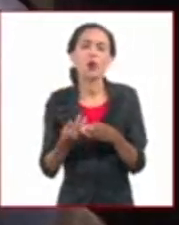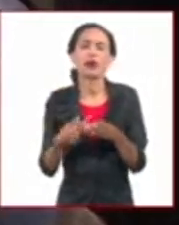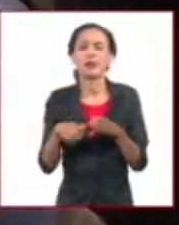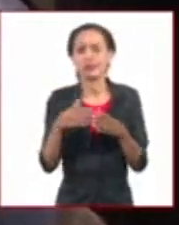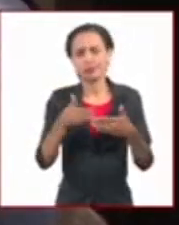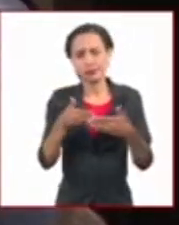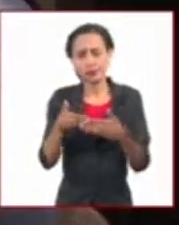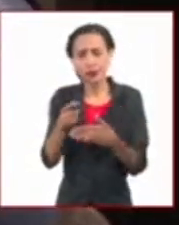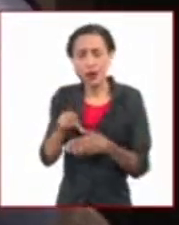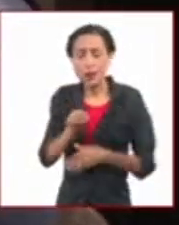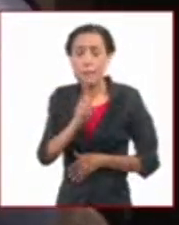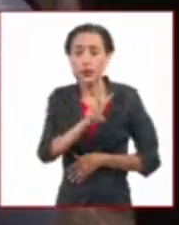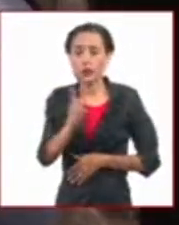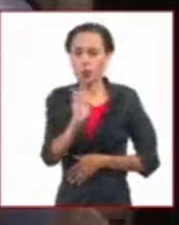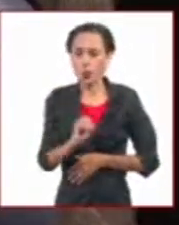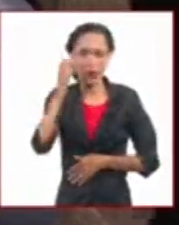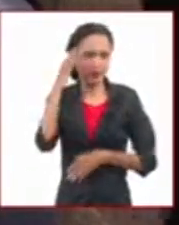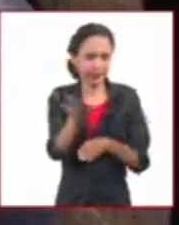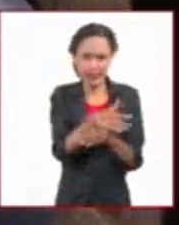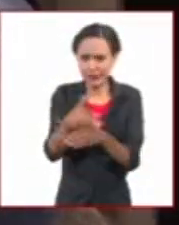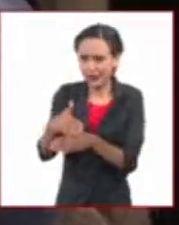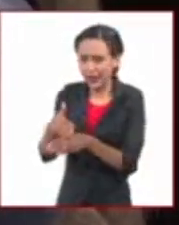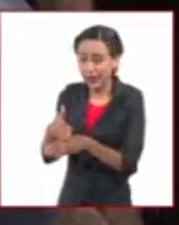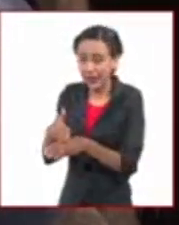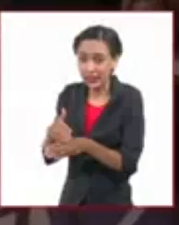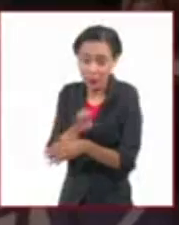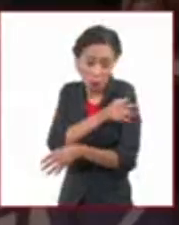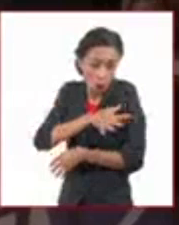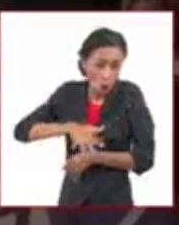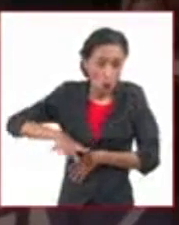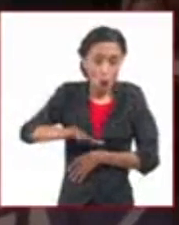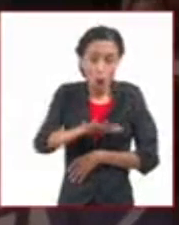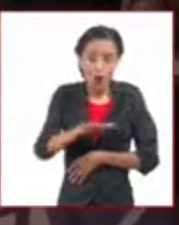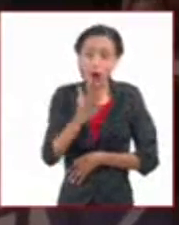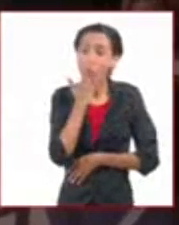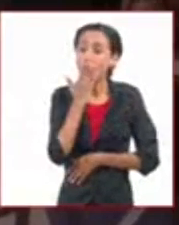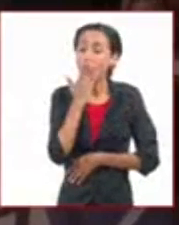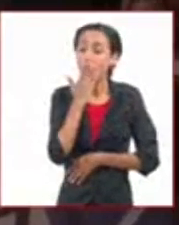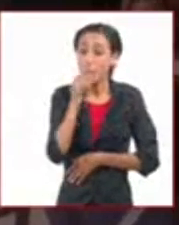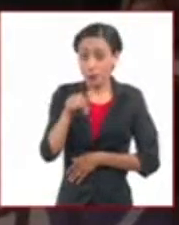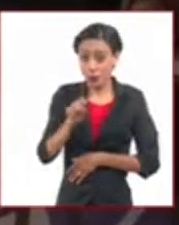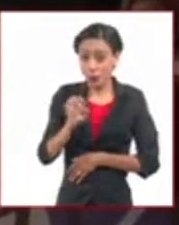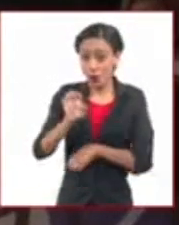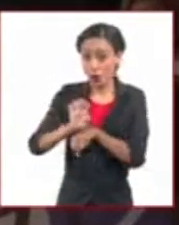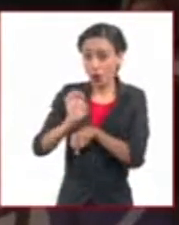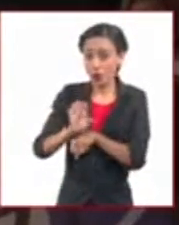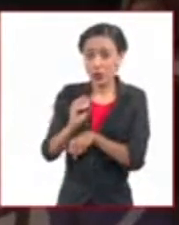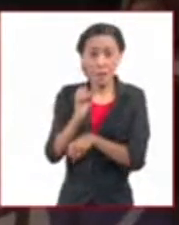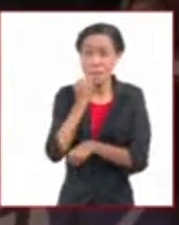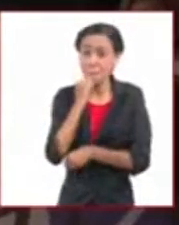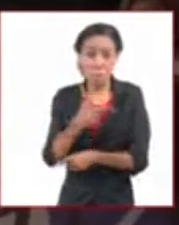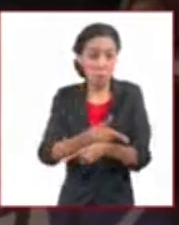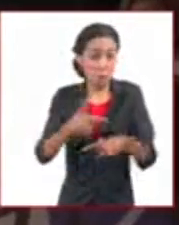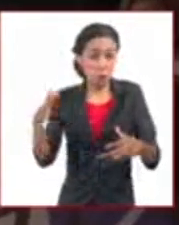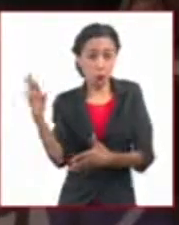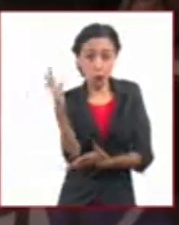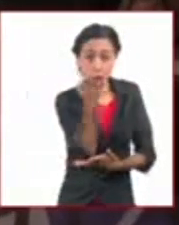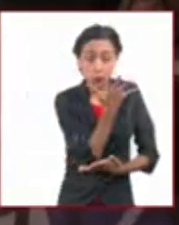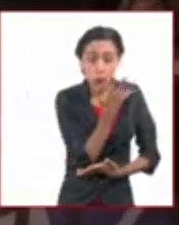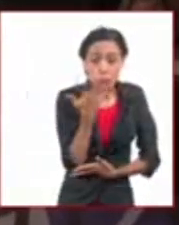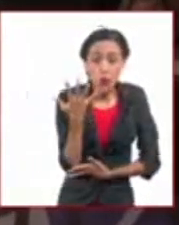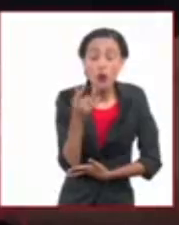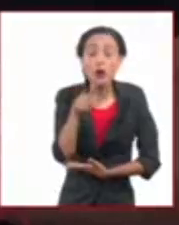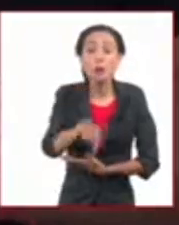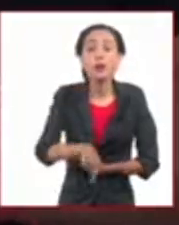organizaciones de diferentes pueblos indígenas de ecuador denunció que el mayor bosque tropical del planeta está bajo amenaza por